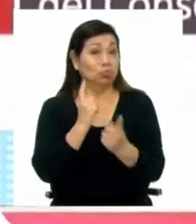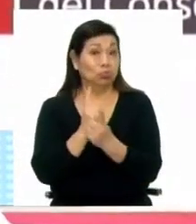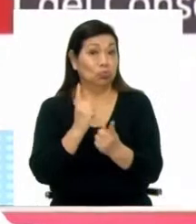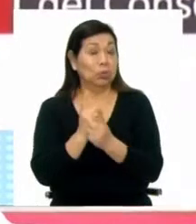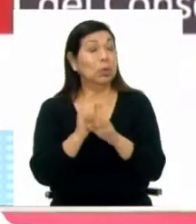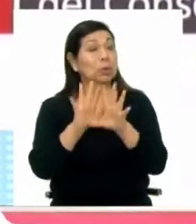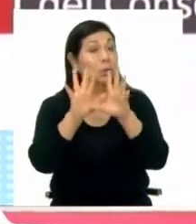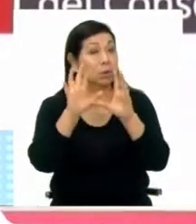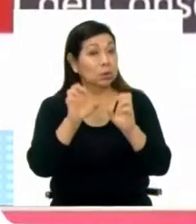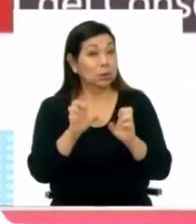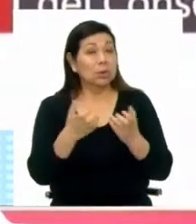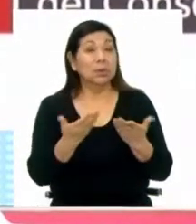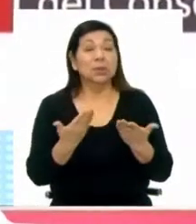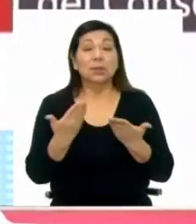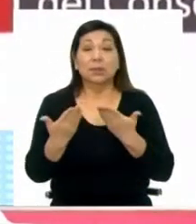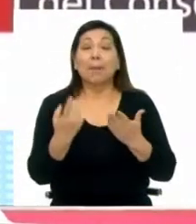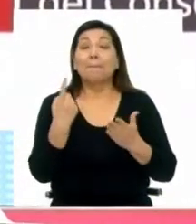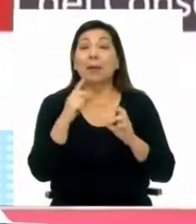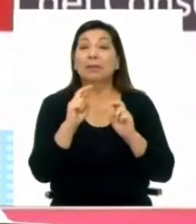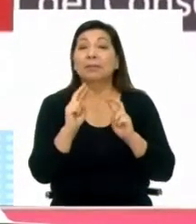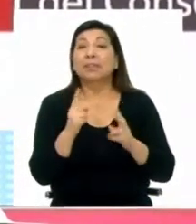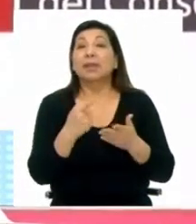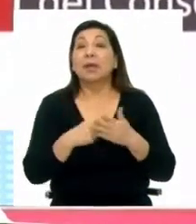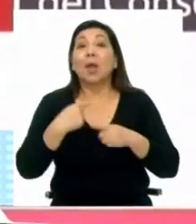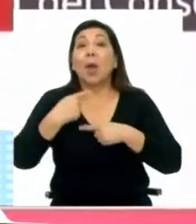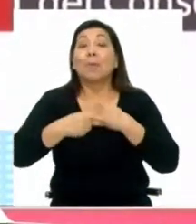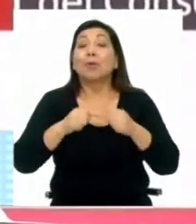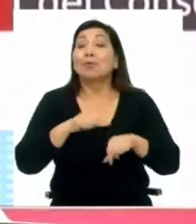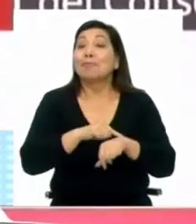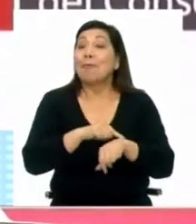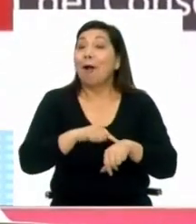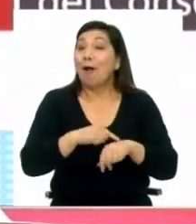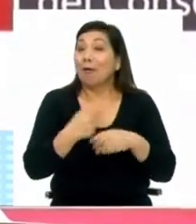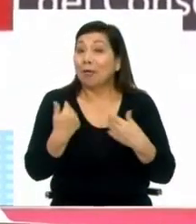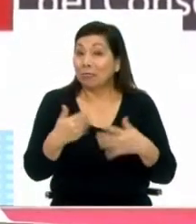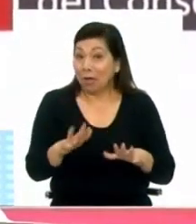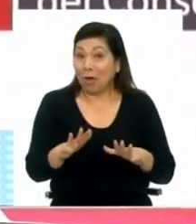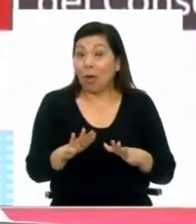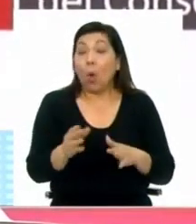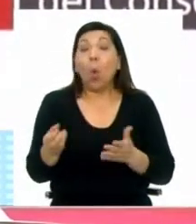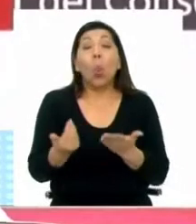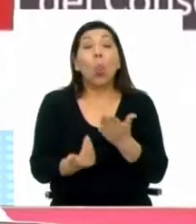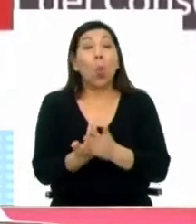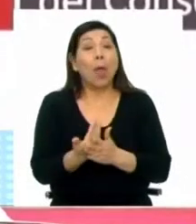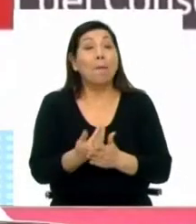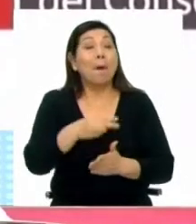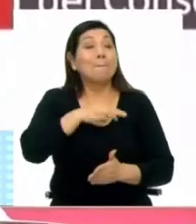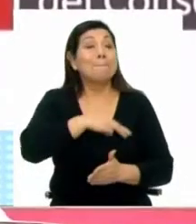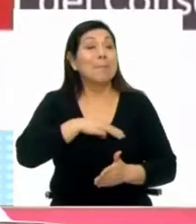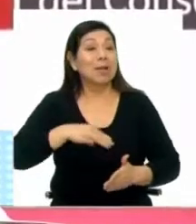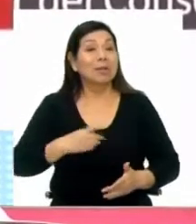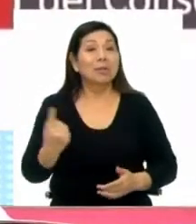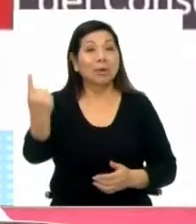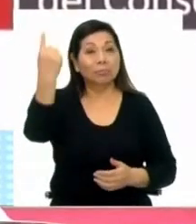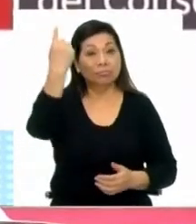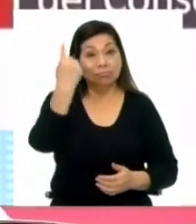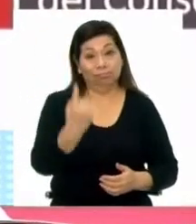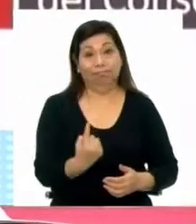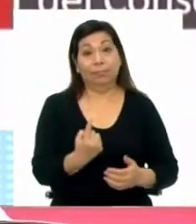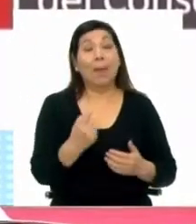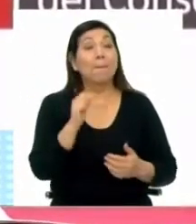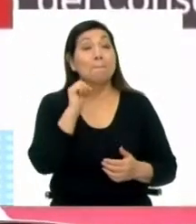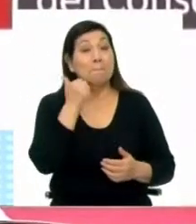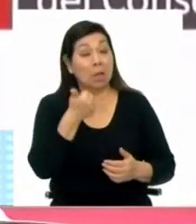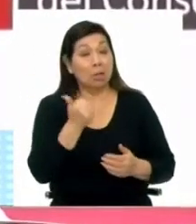encontramos evaluando una terna para ver que en las próximas horas ya podamos nombrar al nuevo ministro, y esperamos